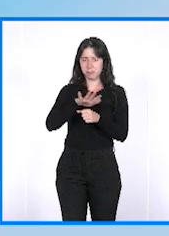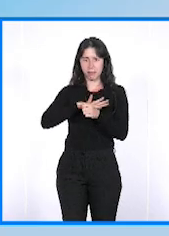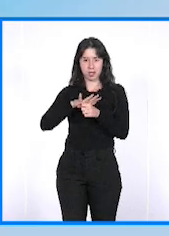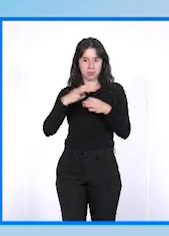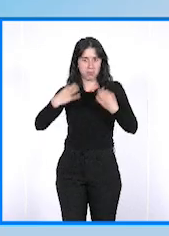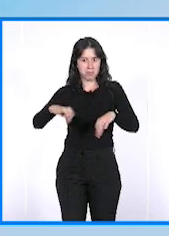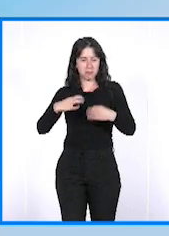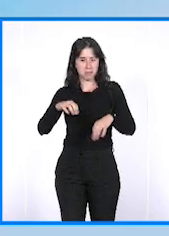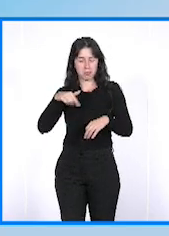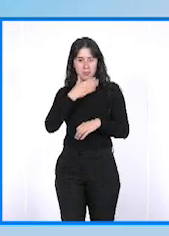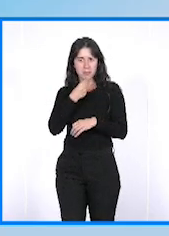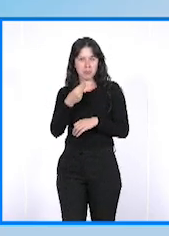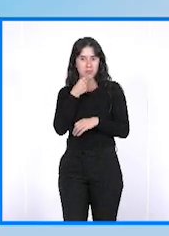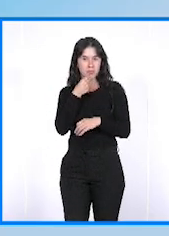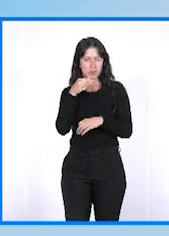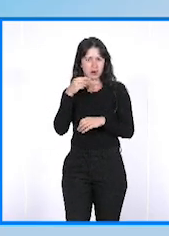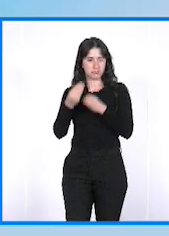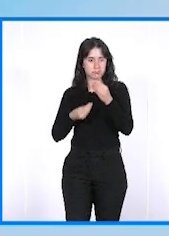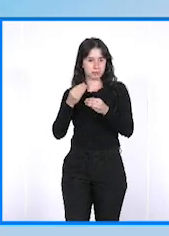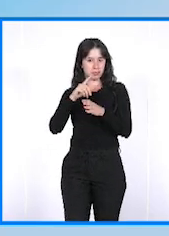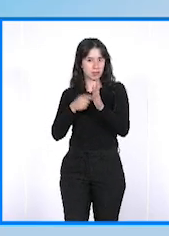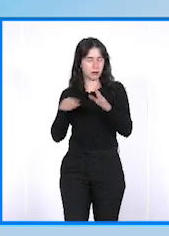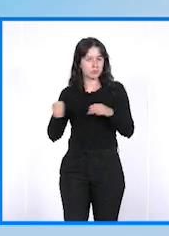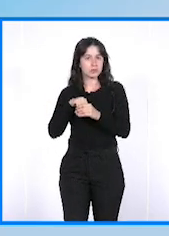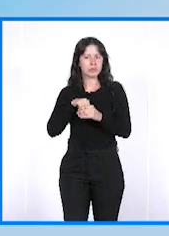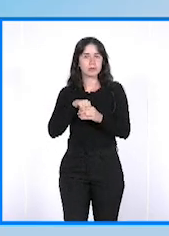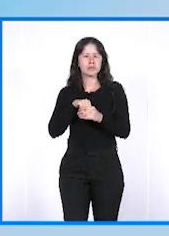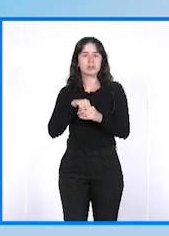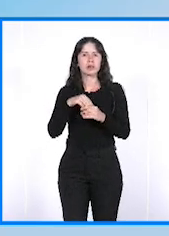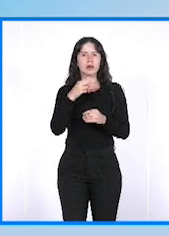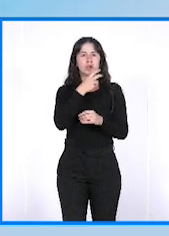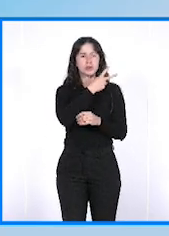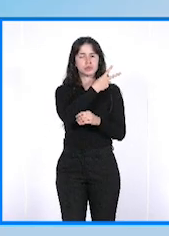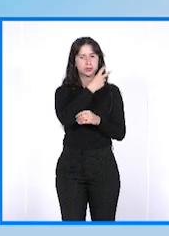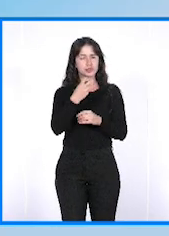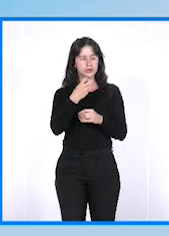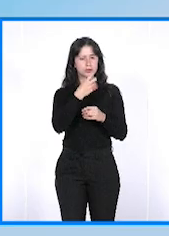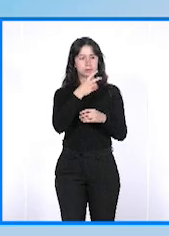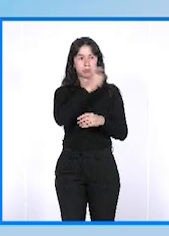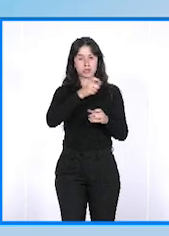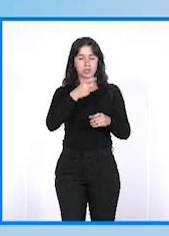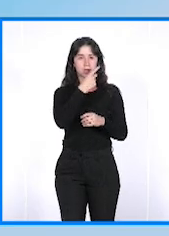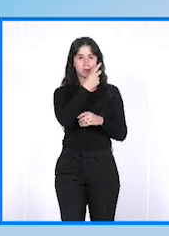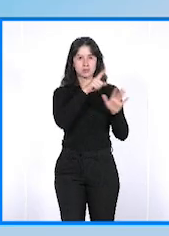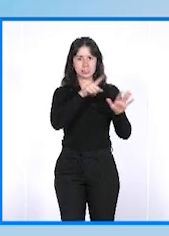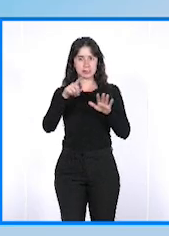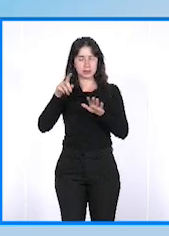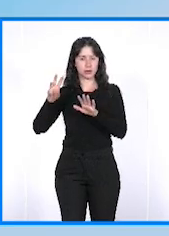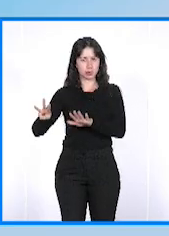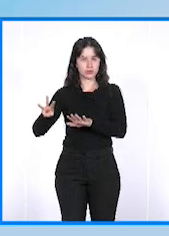ha construido plena inclusión en este espacio eh a esas 268 personas las hemos seguido durante un periodo de